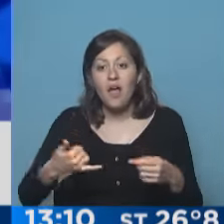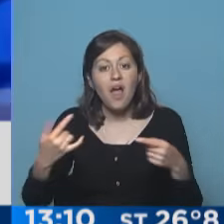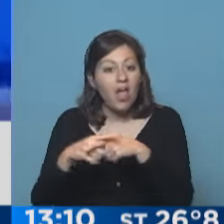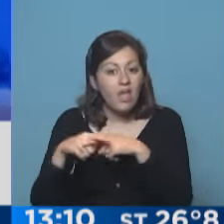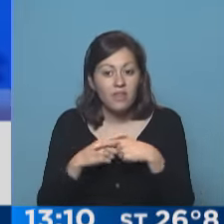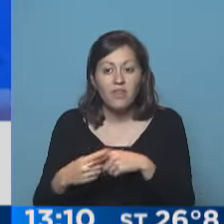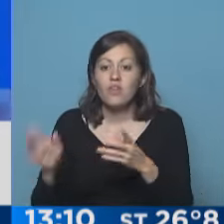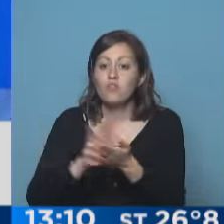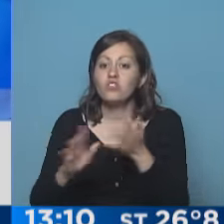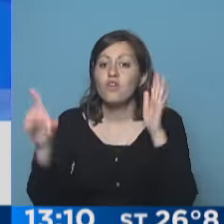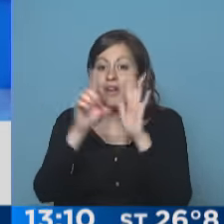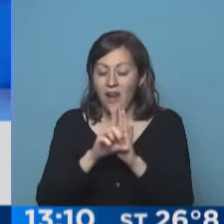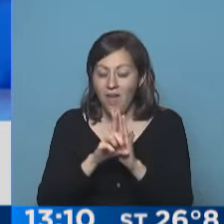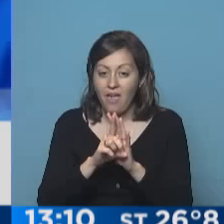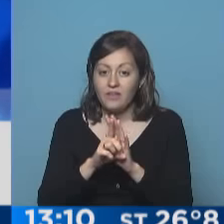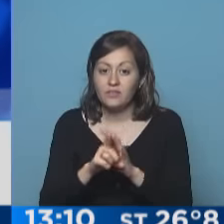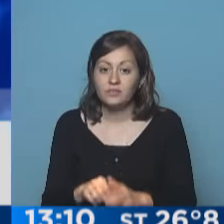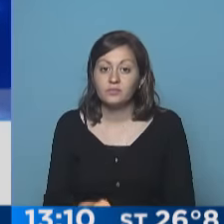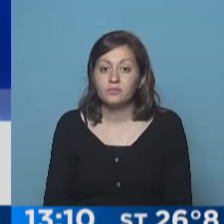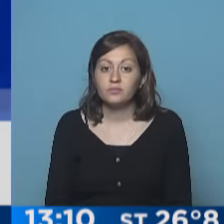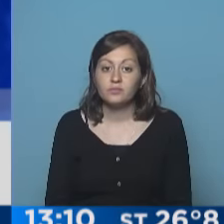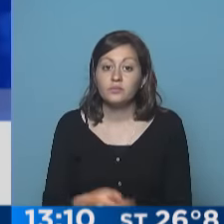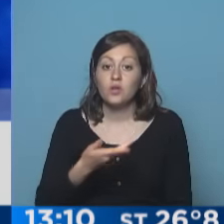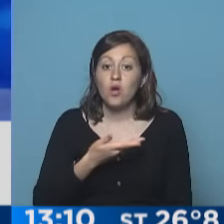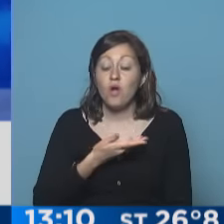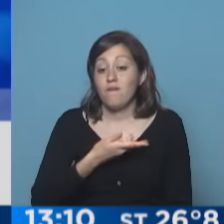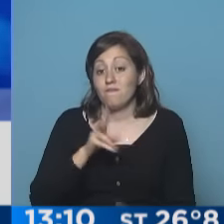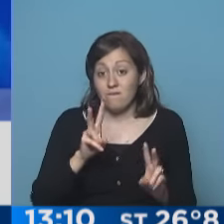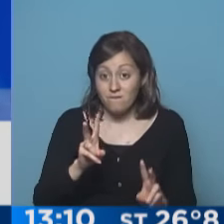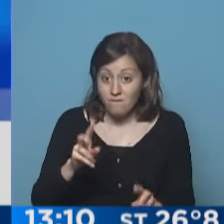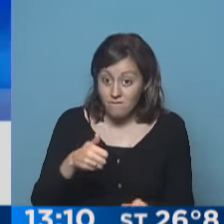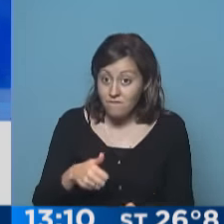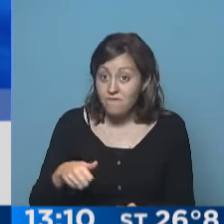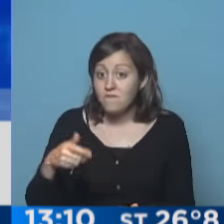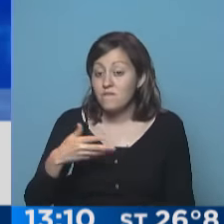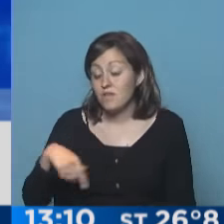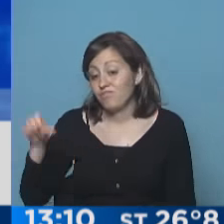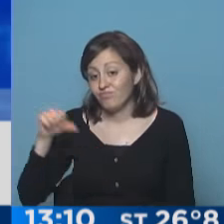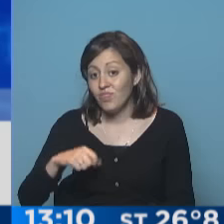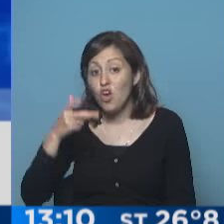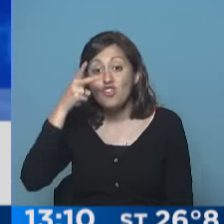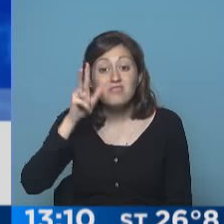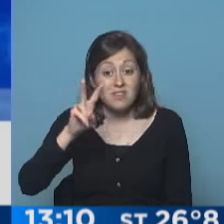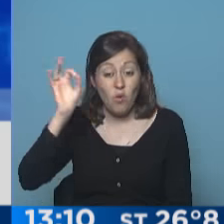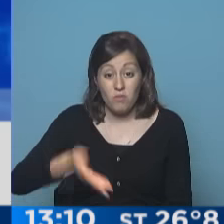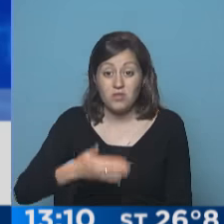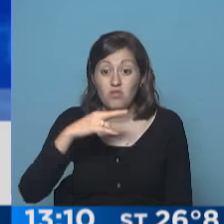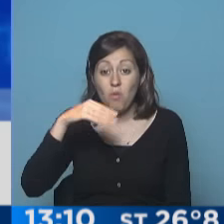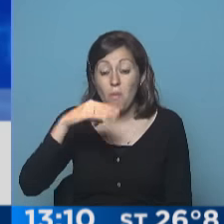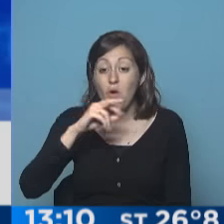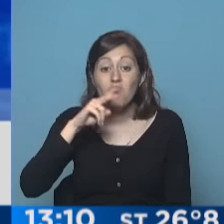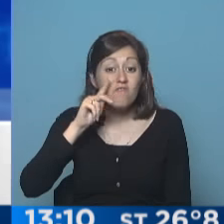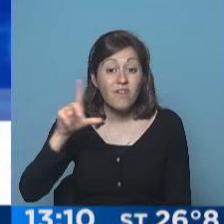que aprobó el pro y que votó en contra el frente para la victoria que después fue vetada por el poder ejecutivo nacional que es el 82 por móvil para